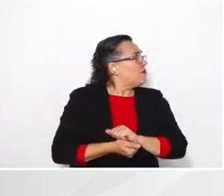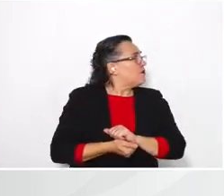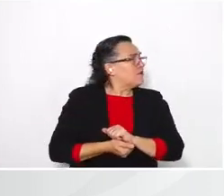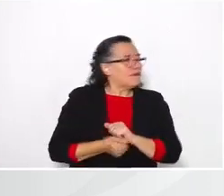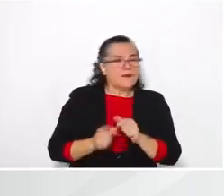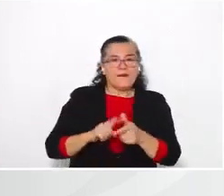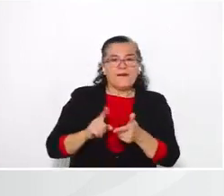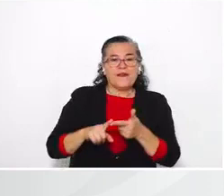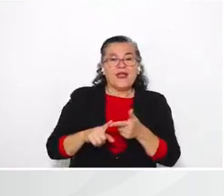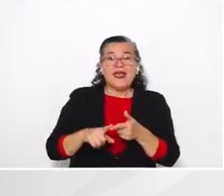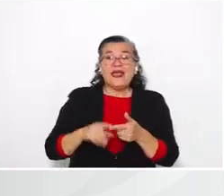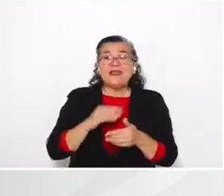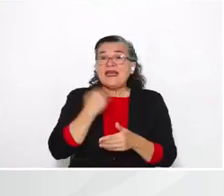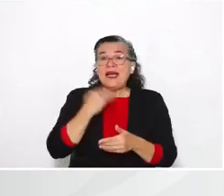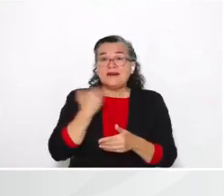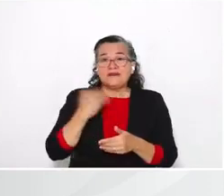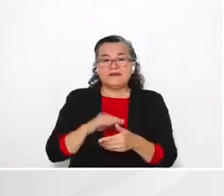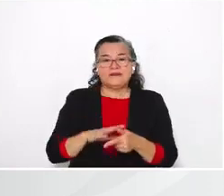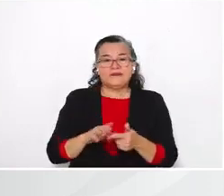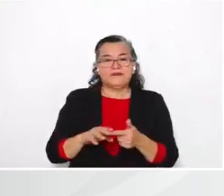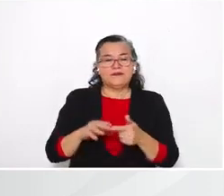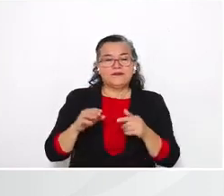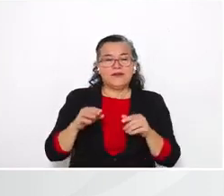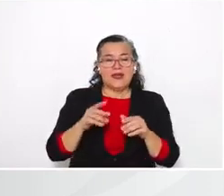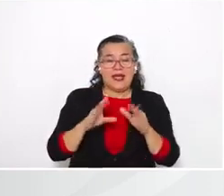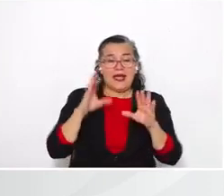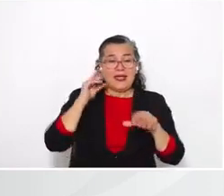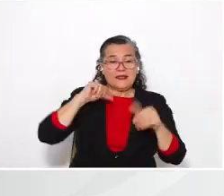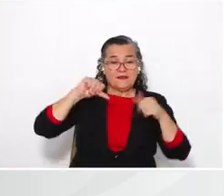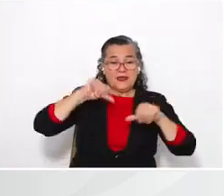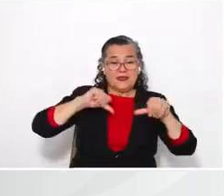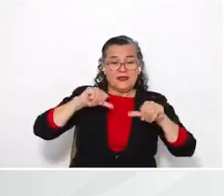la enseñanza experiencial y participativa.